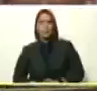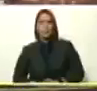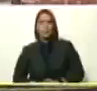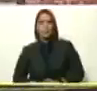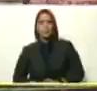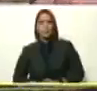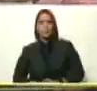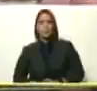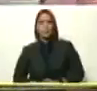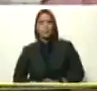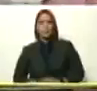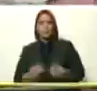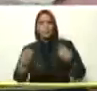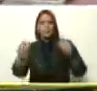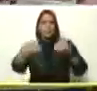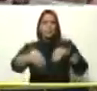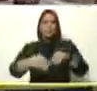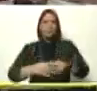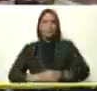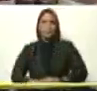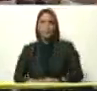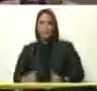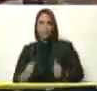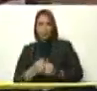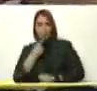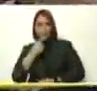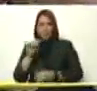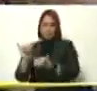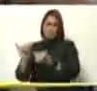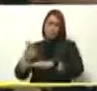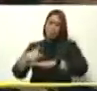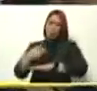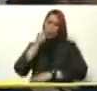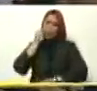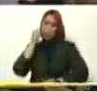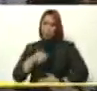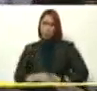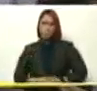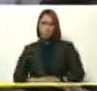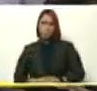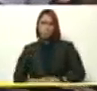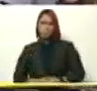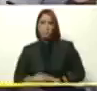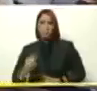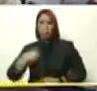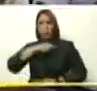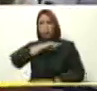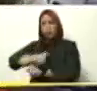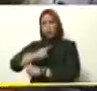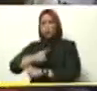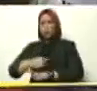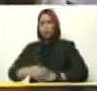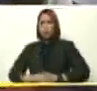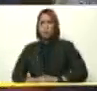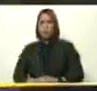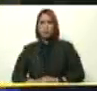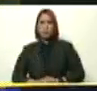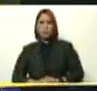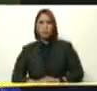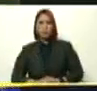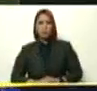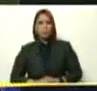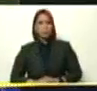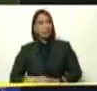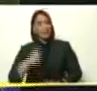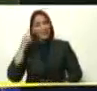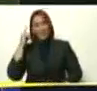Yo estoy de acuerdo con lo que dice el gobernador. Por eso he ordenado que se me presente